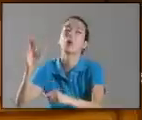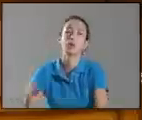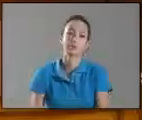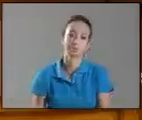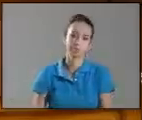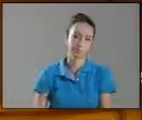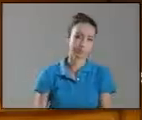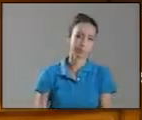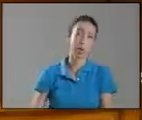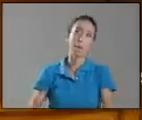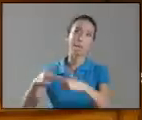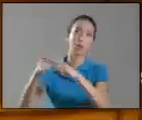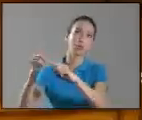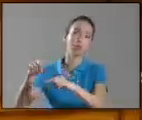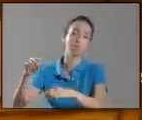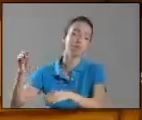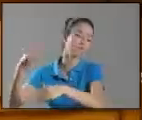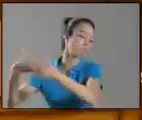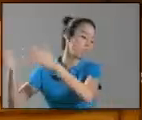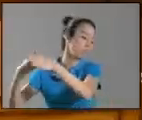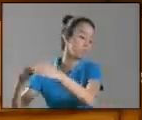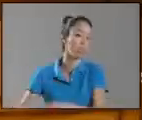¿Por qué razón uno tiene que estar jurando?